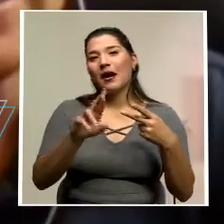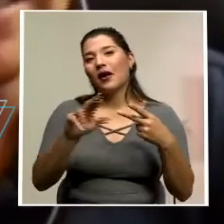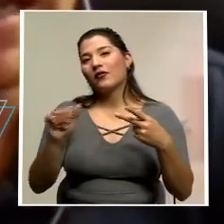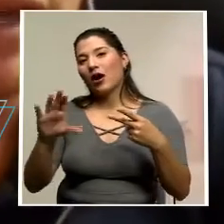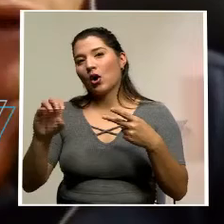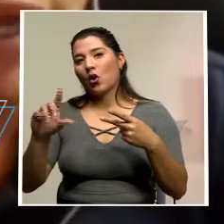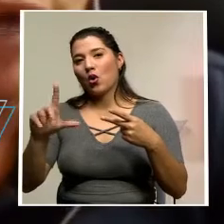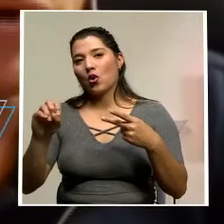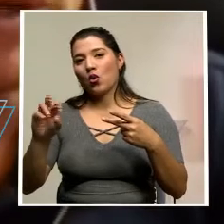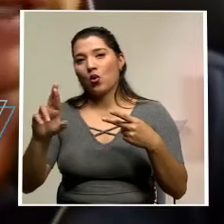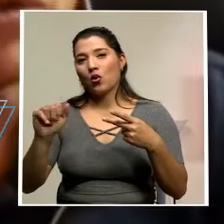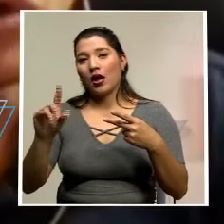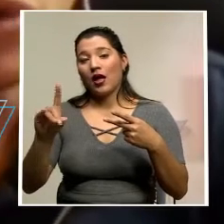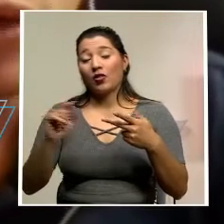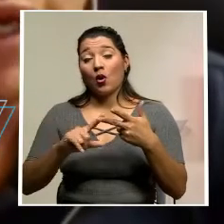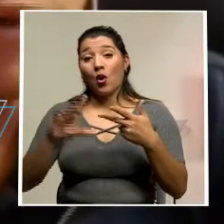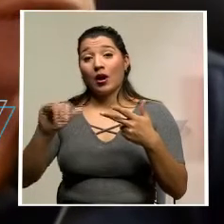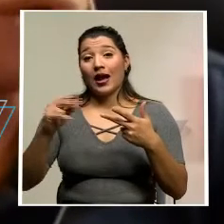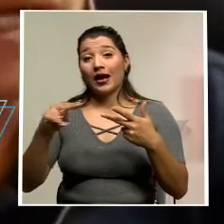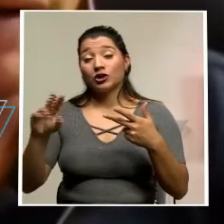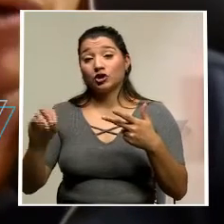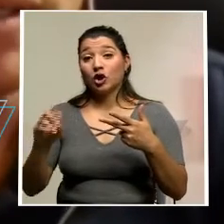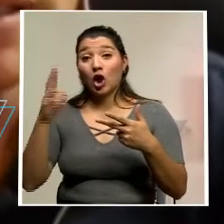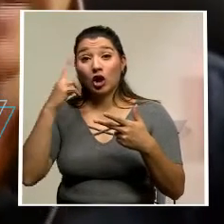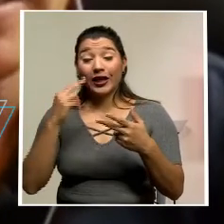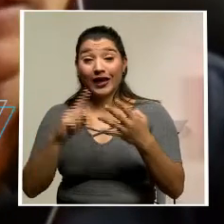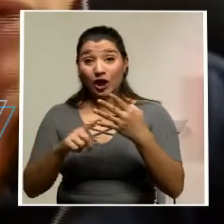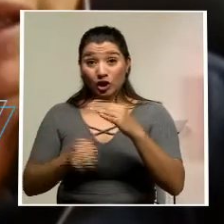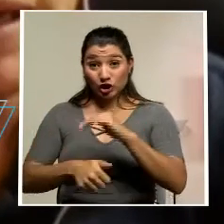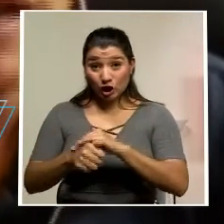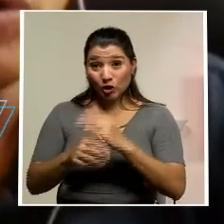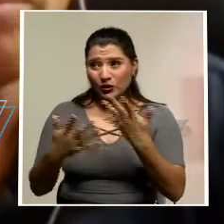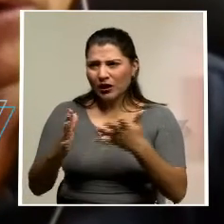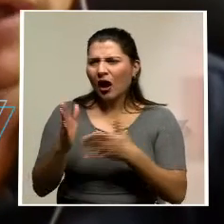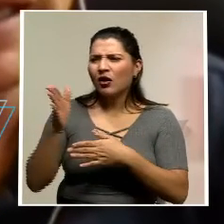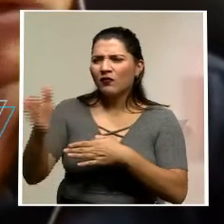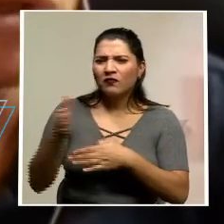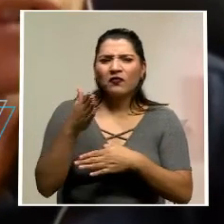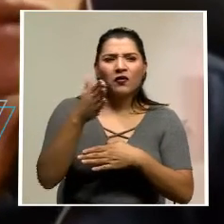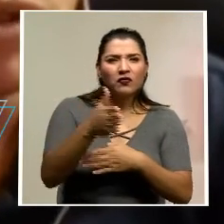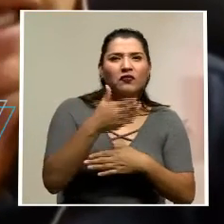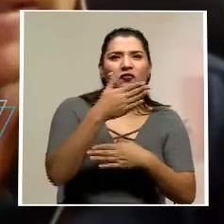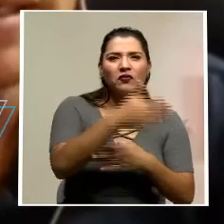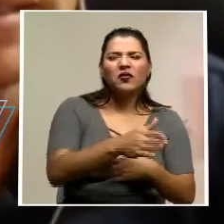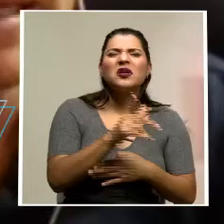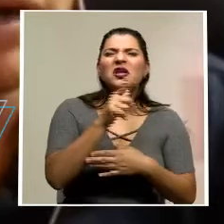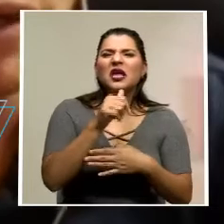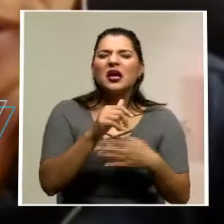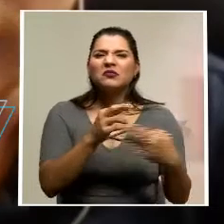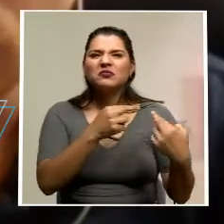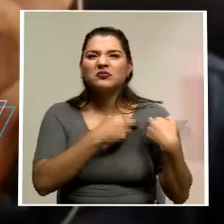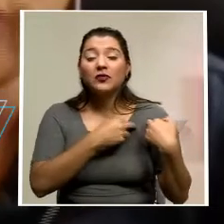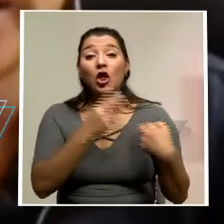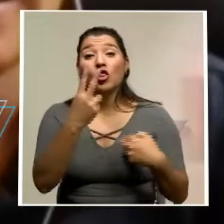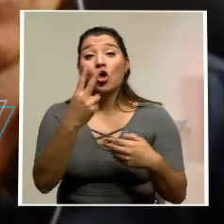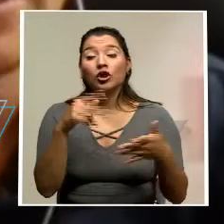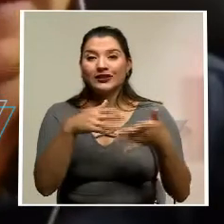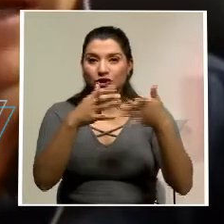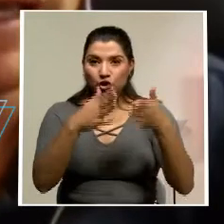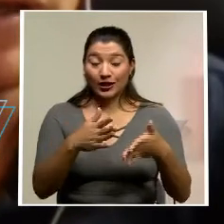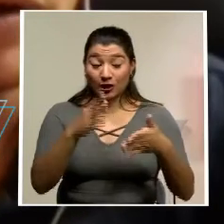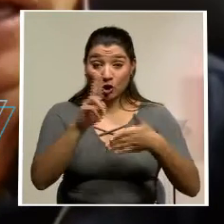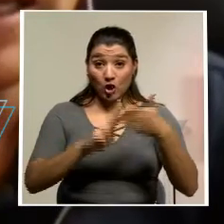Colorado, en Caño Negro y en Tortuguero, y es un trabajo que está siendo liderado por dos estudiantes de la Universidad de Costa Rica,